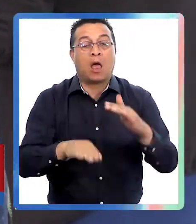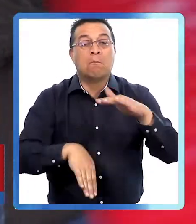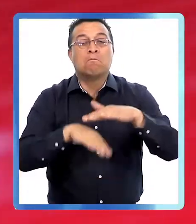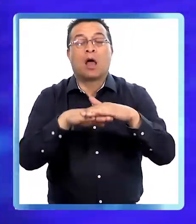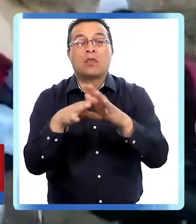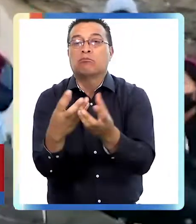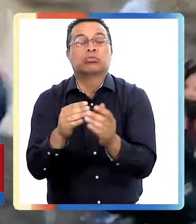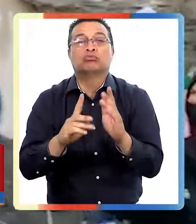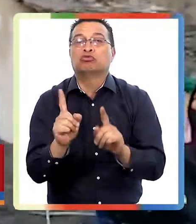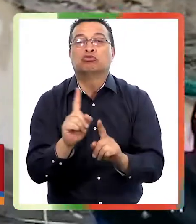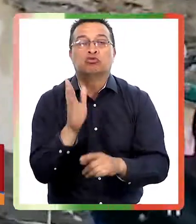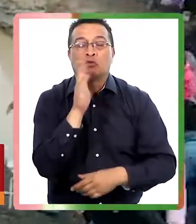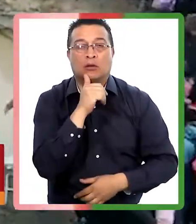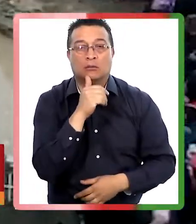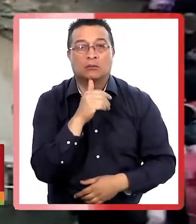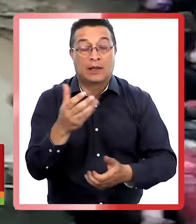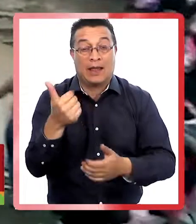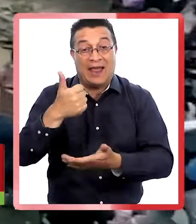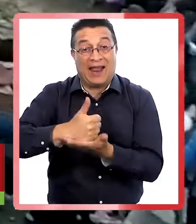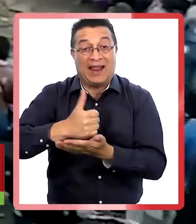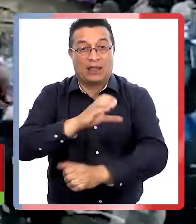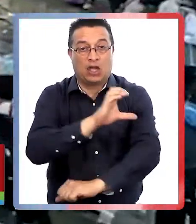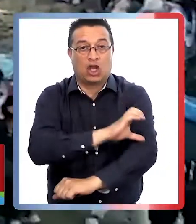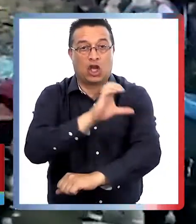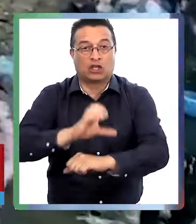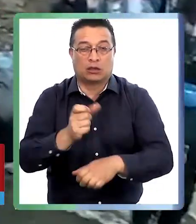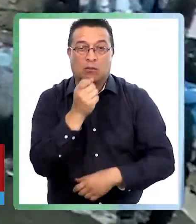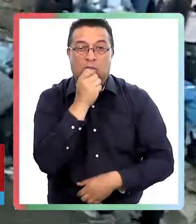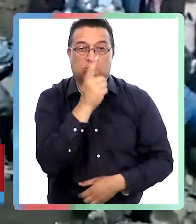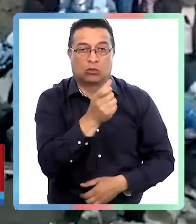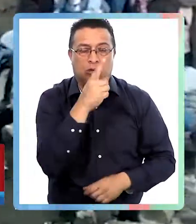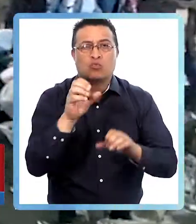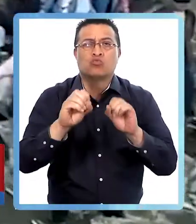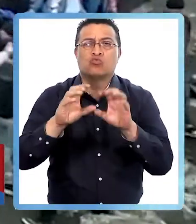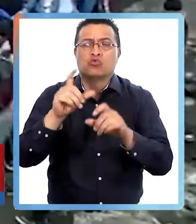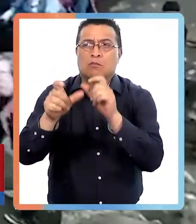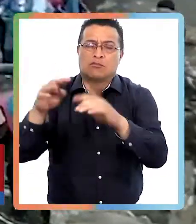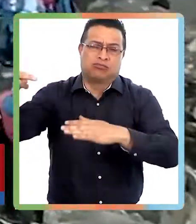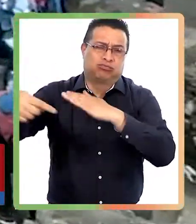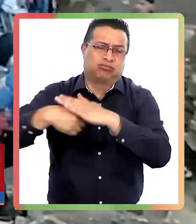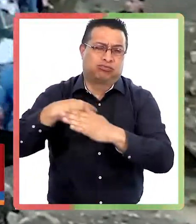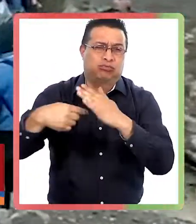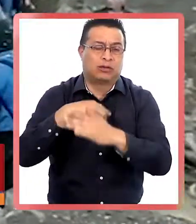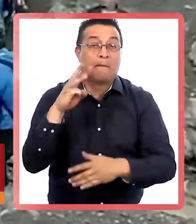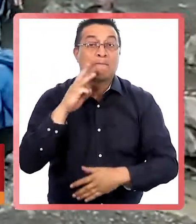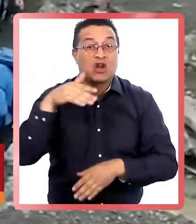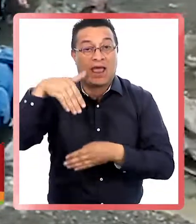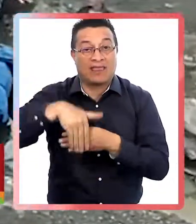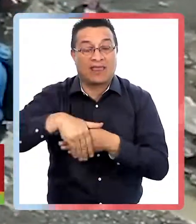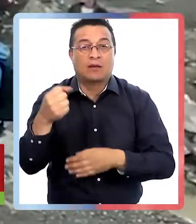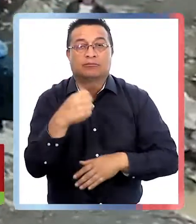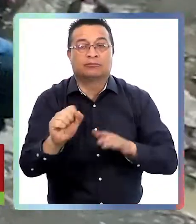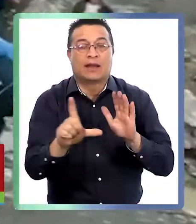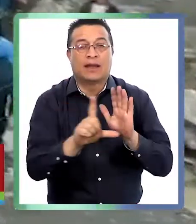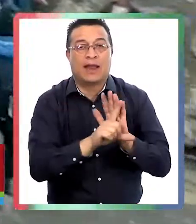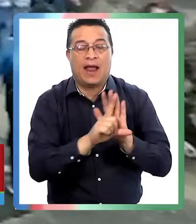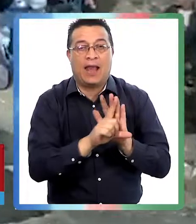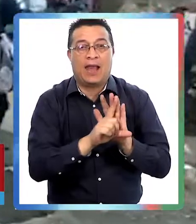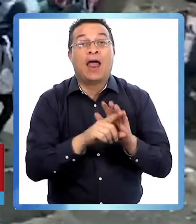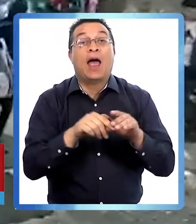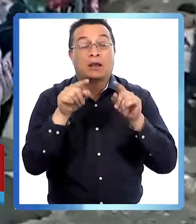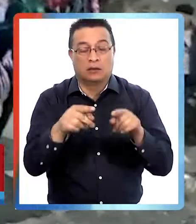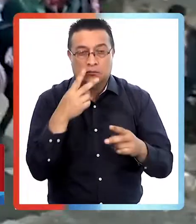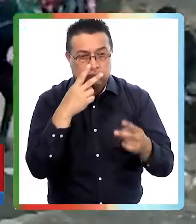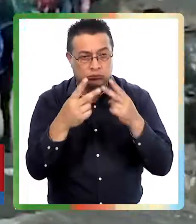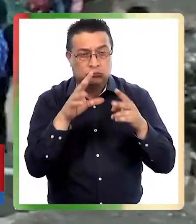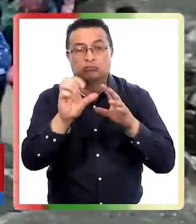colegios. El alcalde de Colchane denunció que cientos de migrantes ingresaron este miércoles por la tarde de manera irregular y a vista y presencia